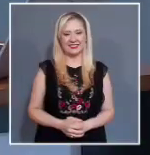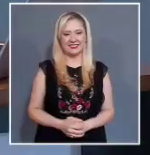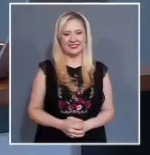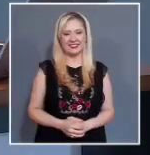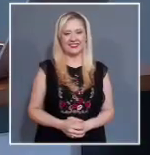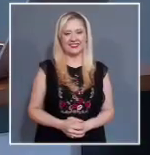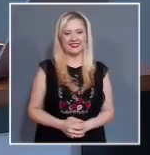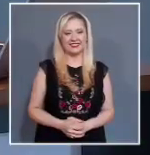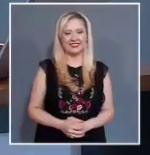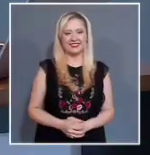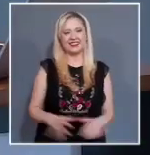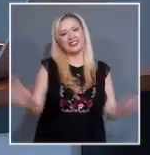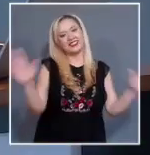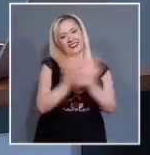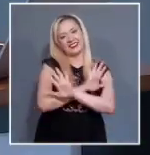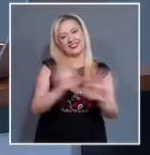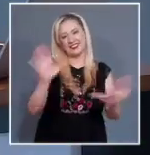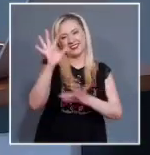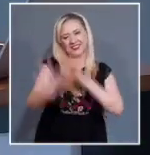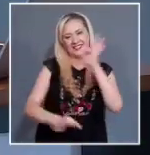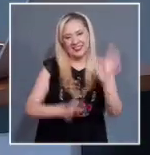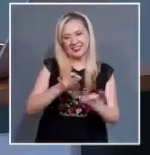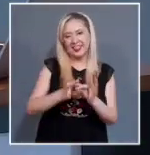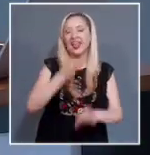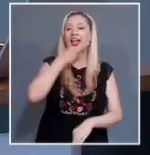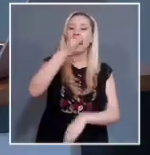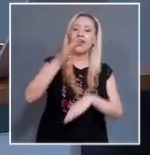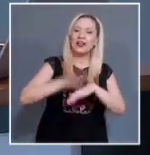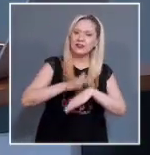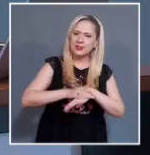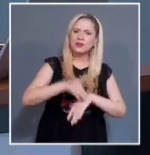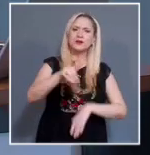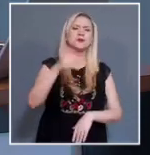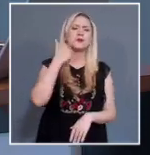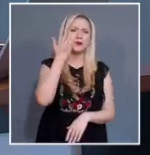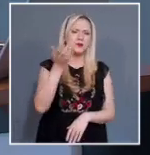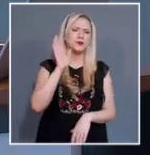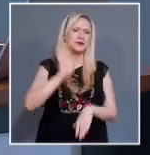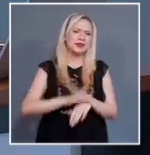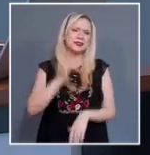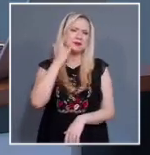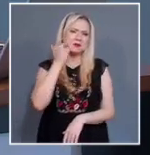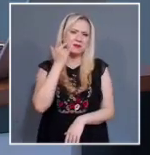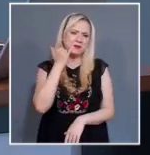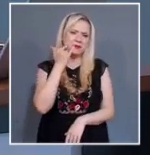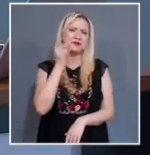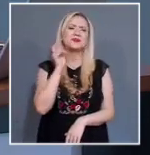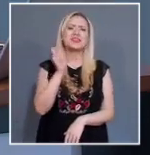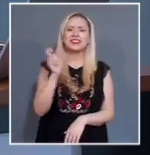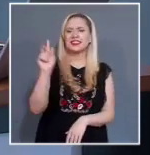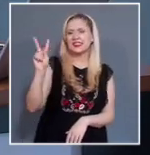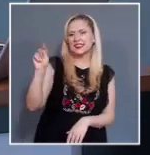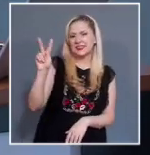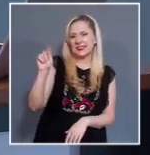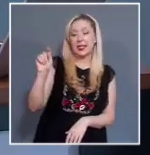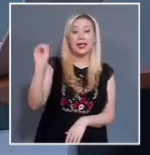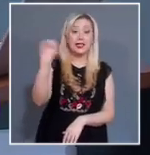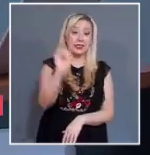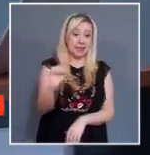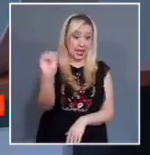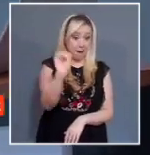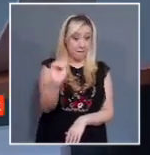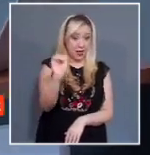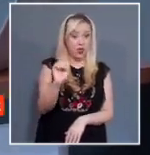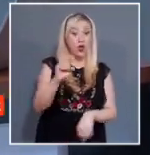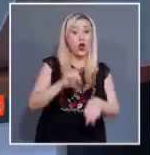Y ya nos vamos, pero invitarlo a seguir en la señal del canal del Poder Judicial de la Federación. Le recordamos seguir este sábado a las